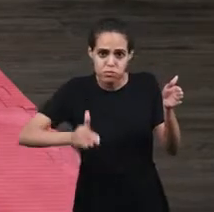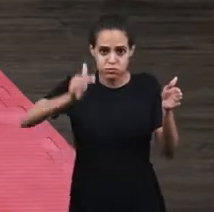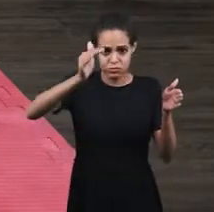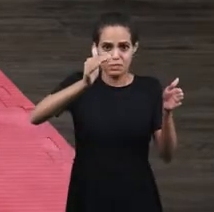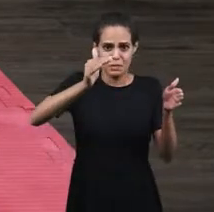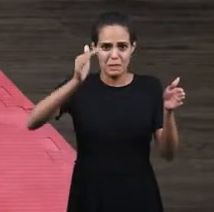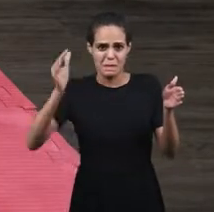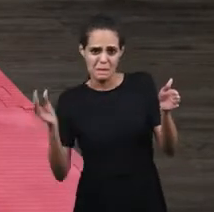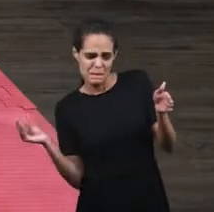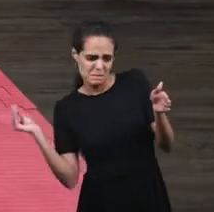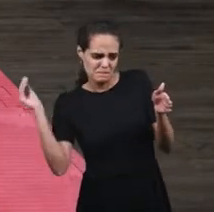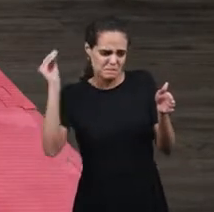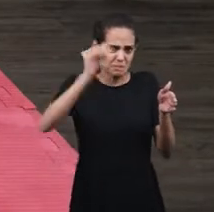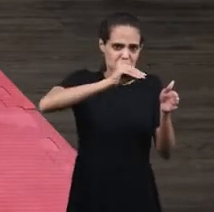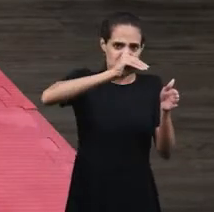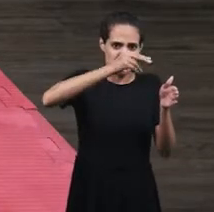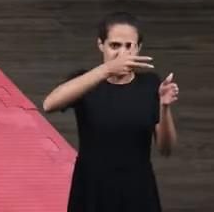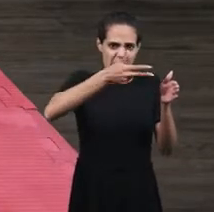miren.